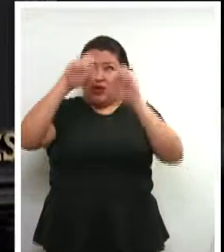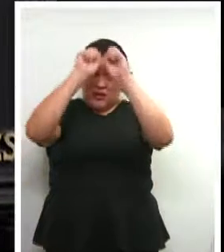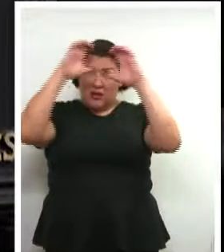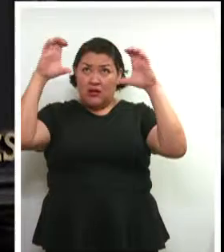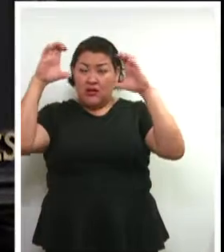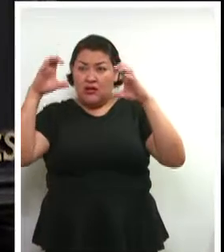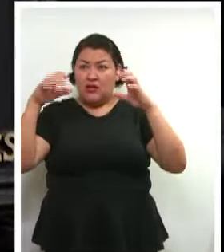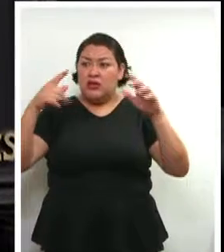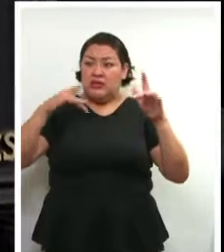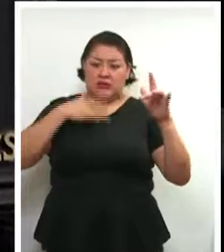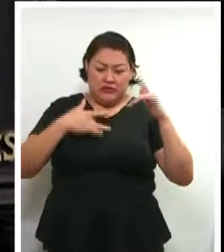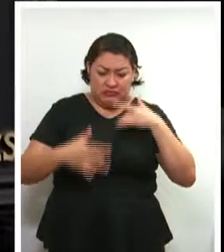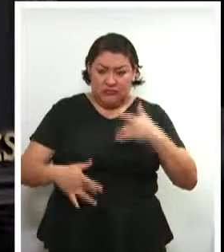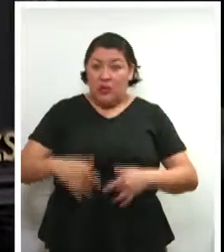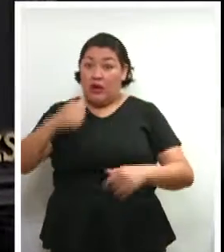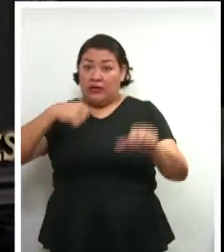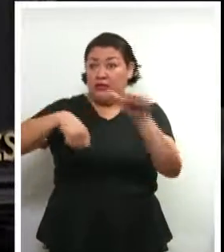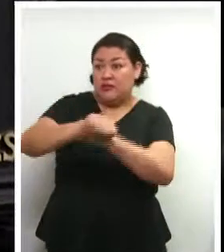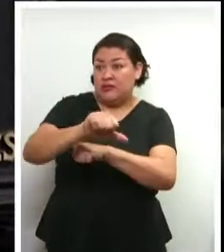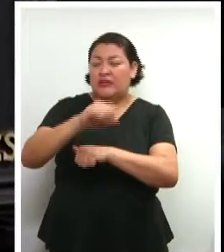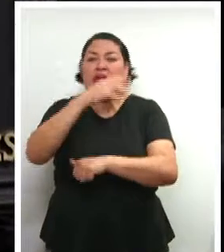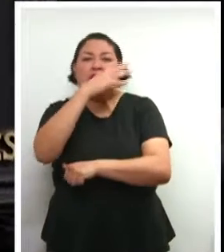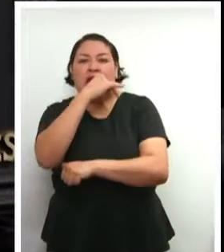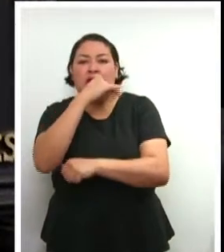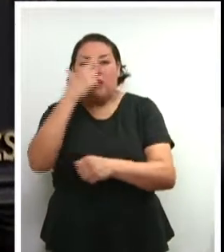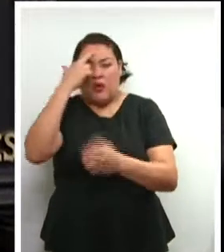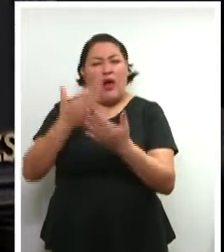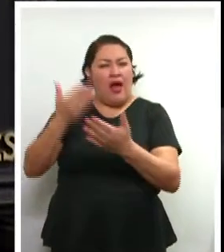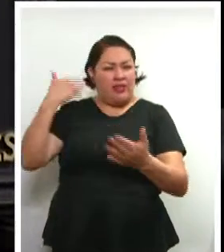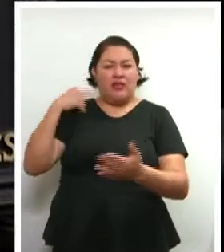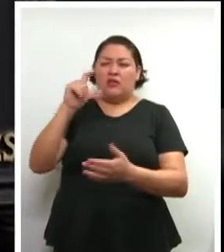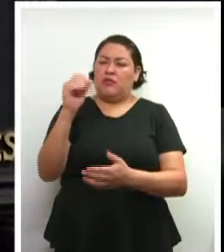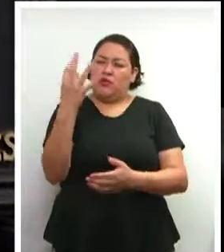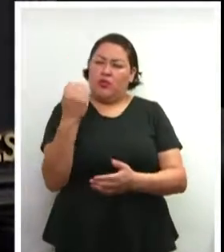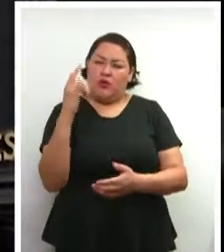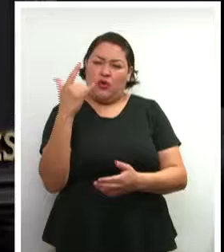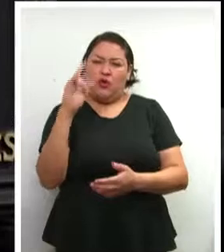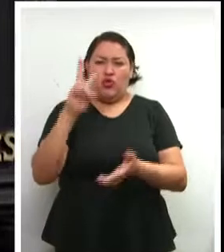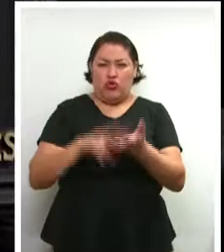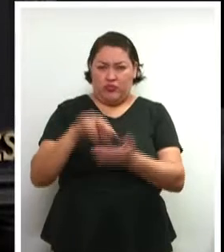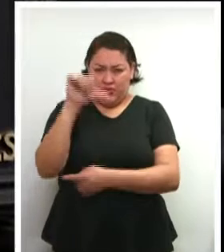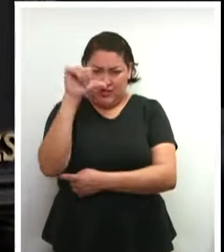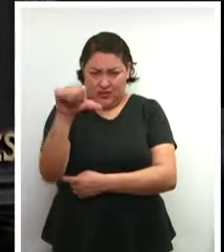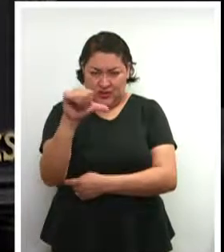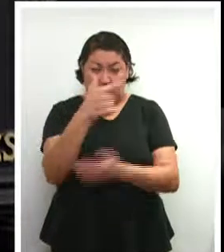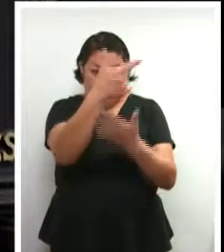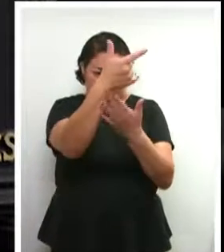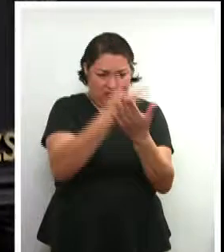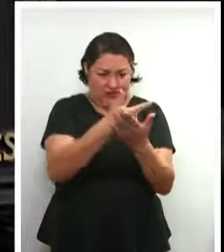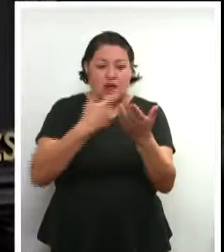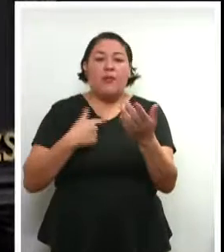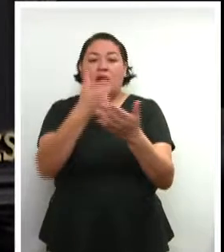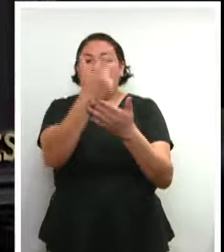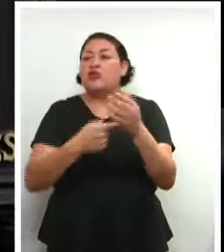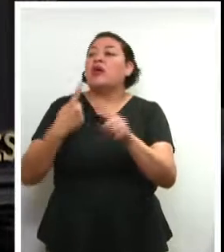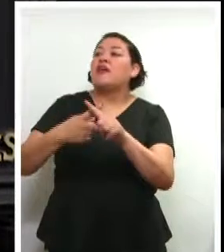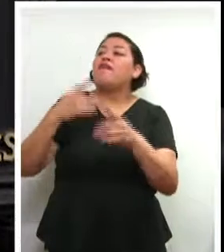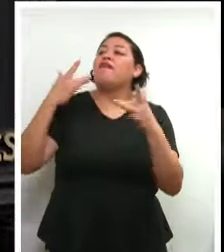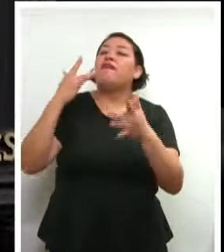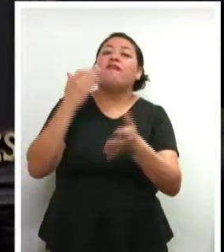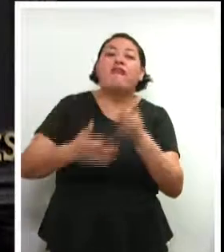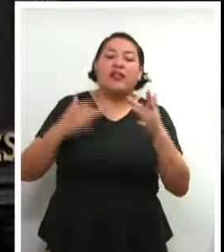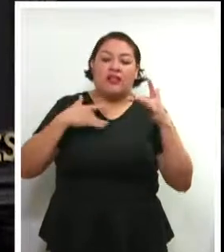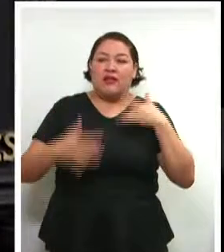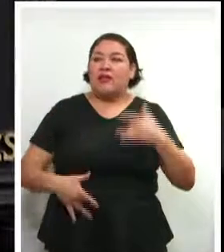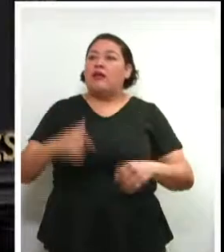creciendo. El 29 de julio del 2016, el Registro Nacional de Trasplantes ha mencionado